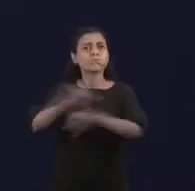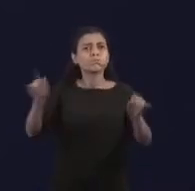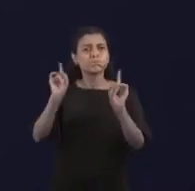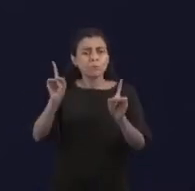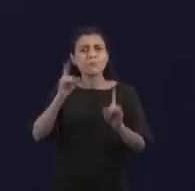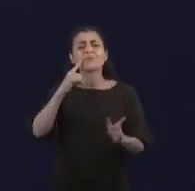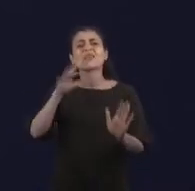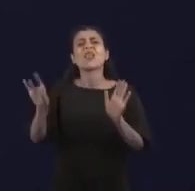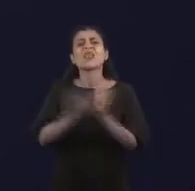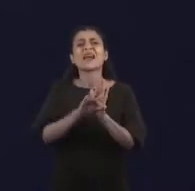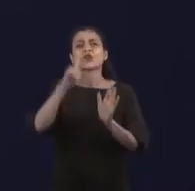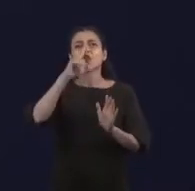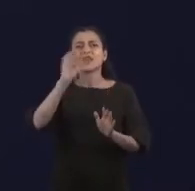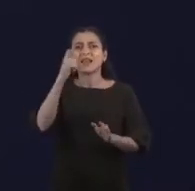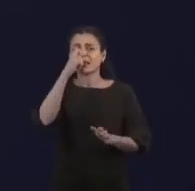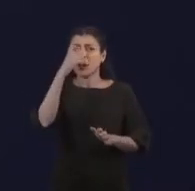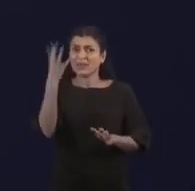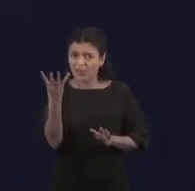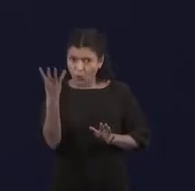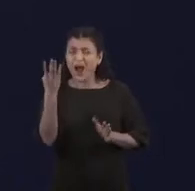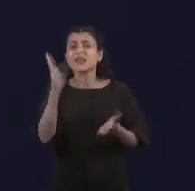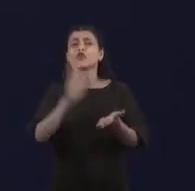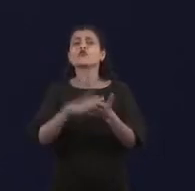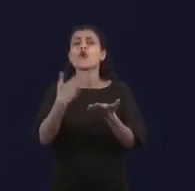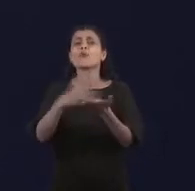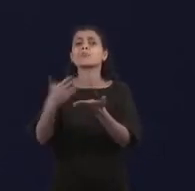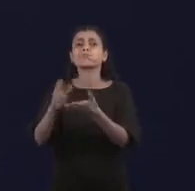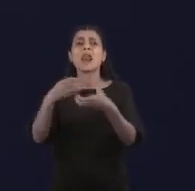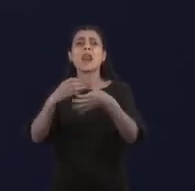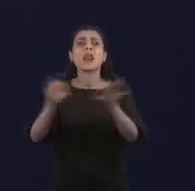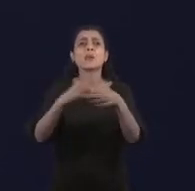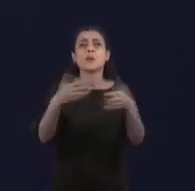decreto 7024 de desregulación y